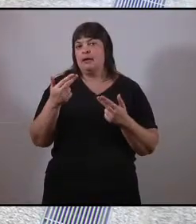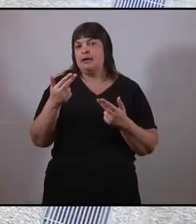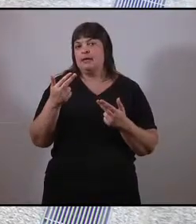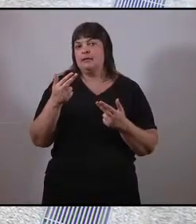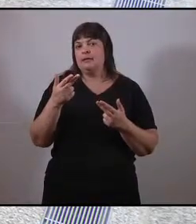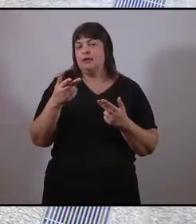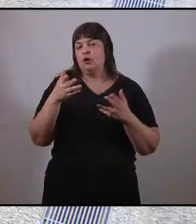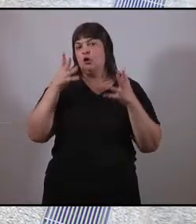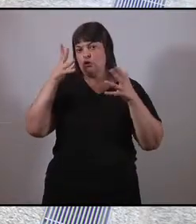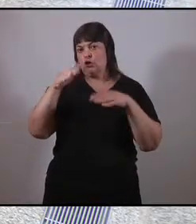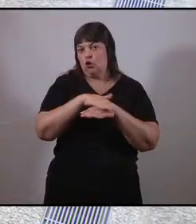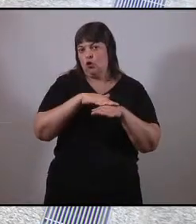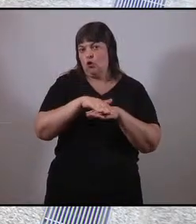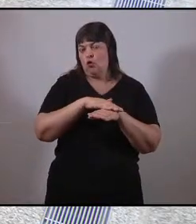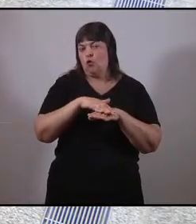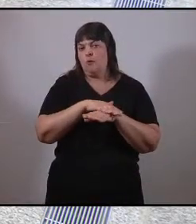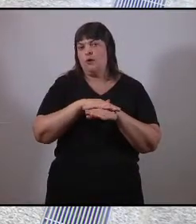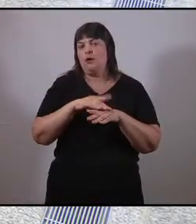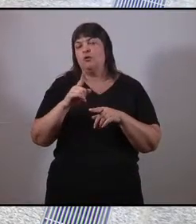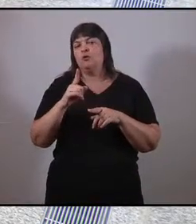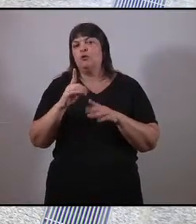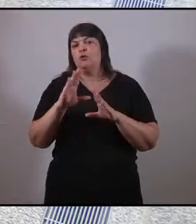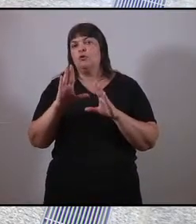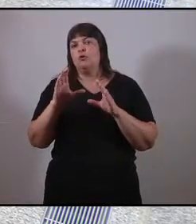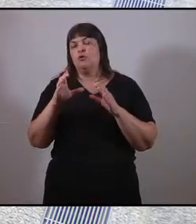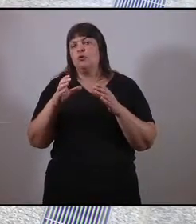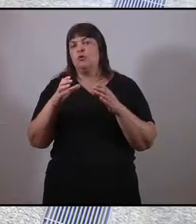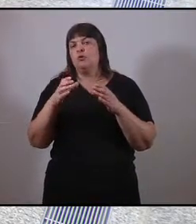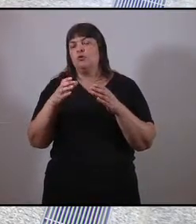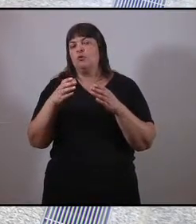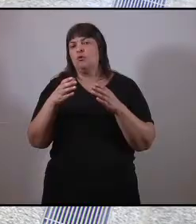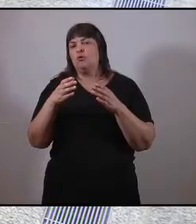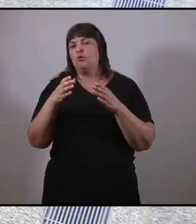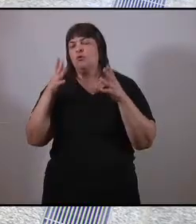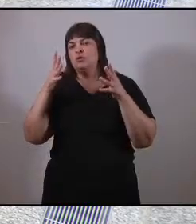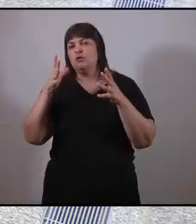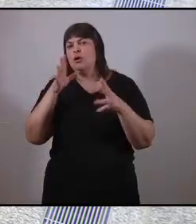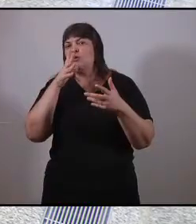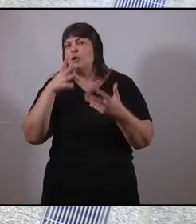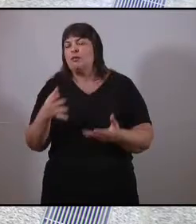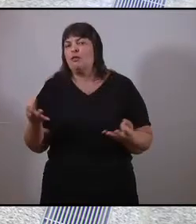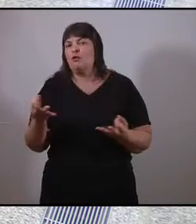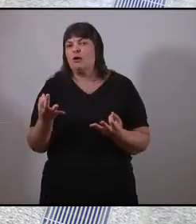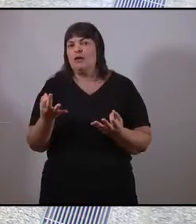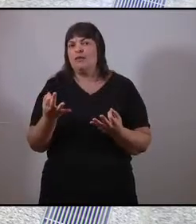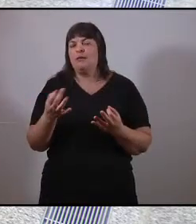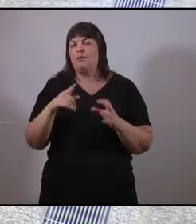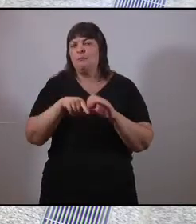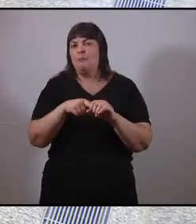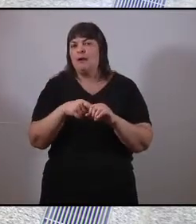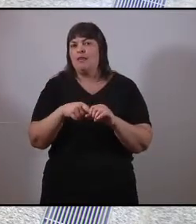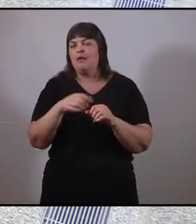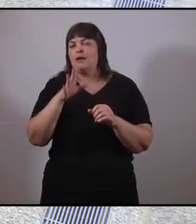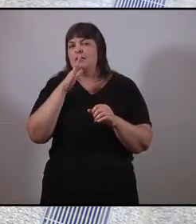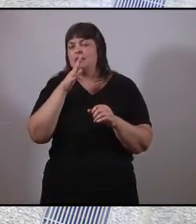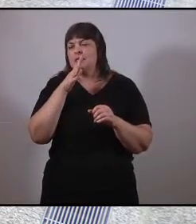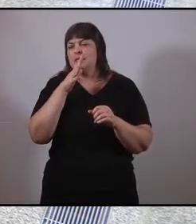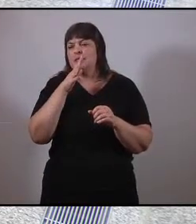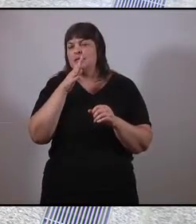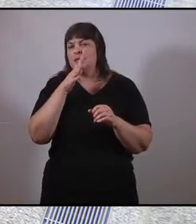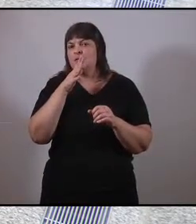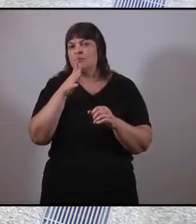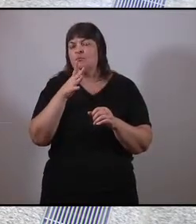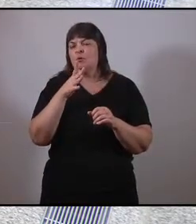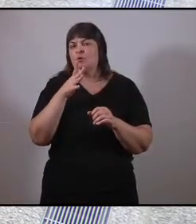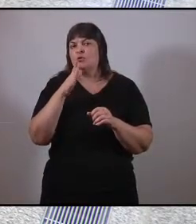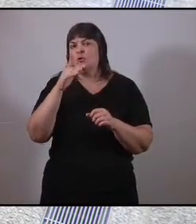el Consejo de Gobierno, y es que ayer el Consejo de Ministros aprobó esa actualización del cupo referido a ese reparto de menores